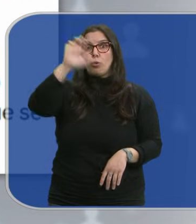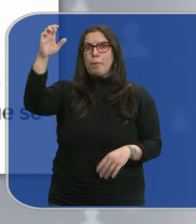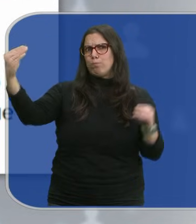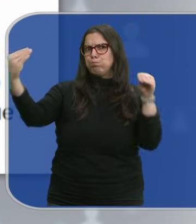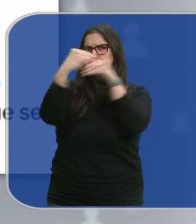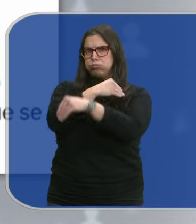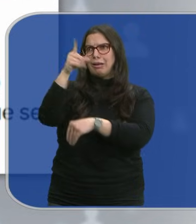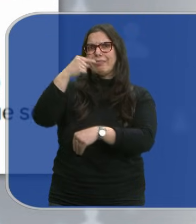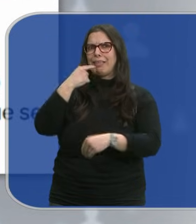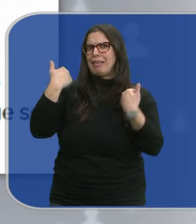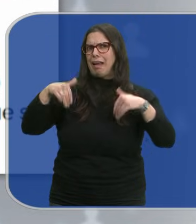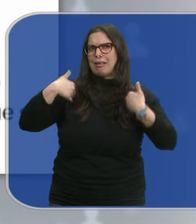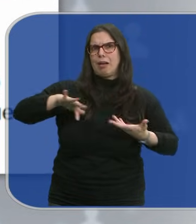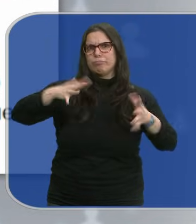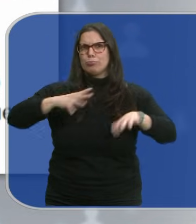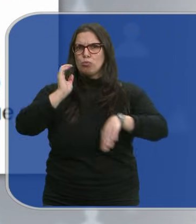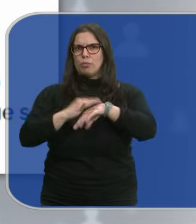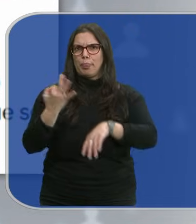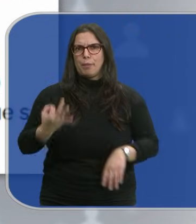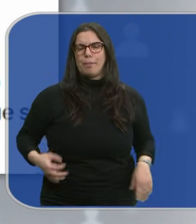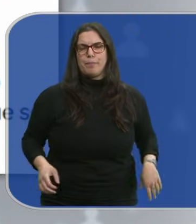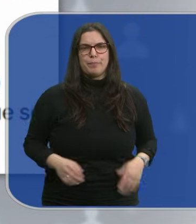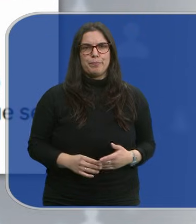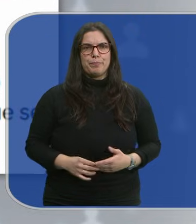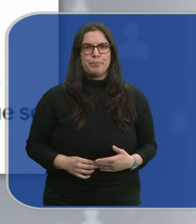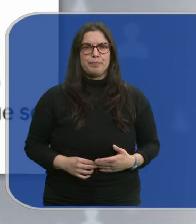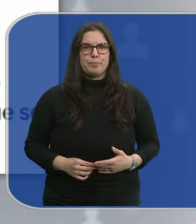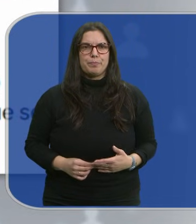de aplicación inmediata del pacto.